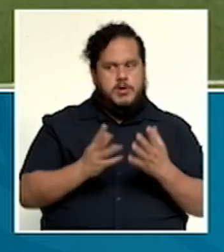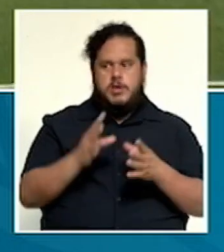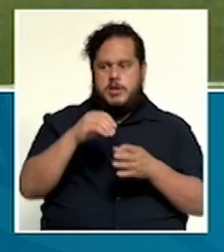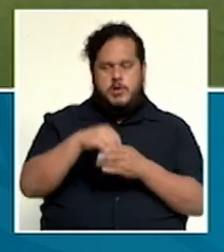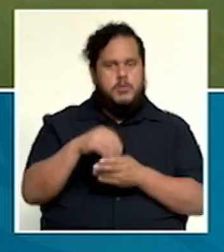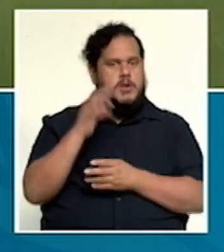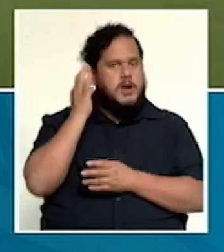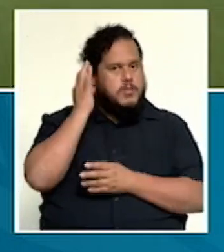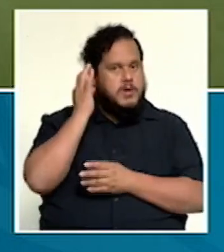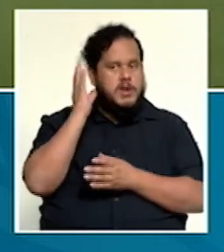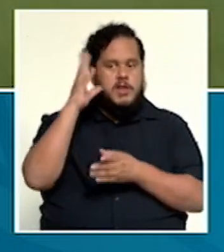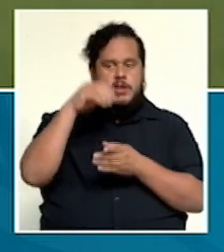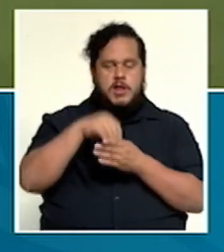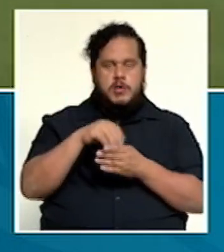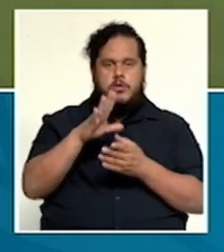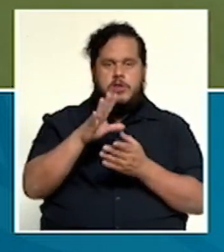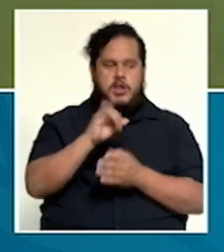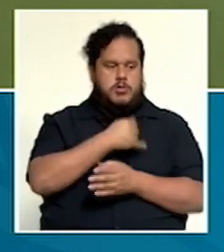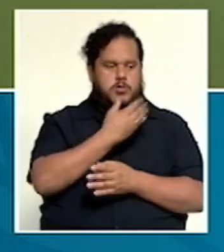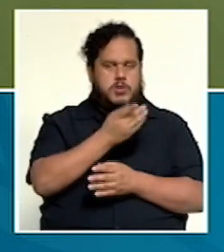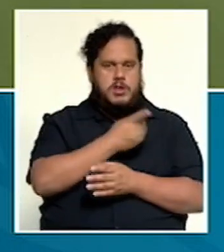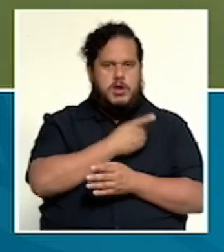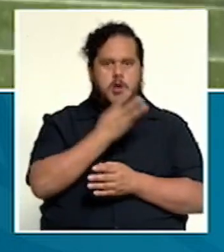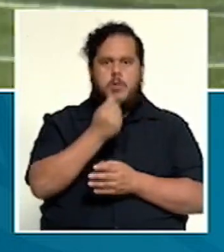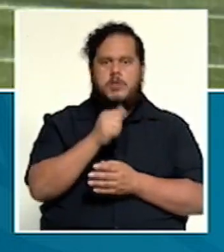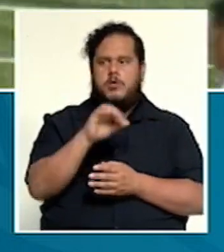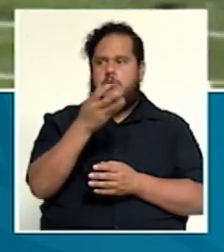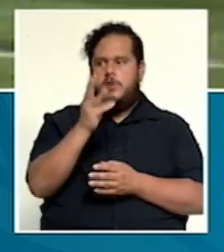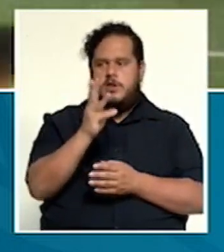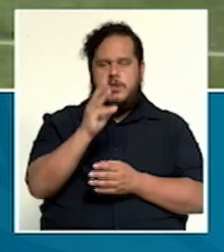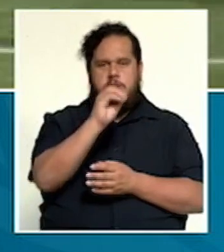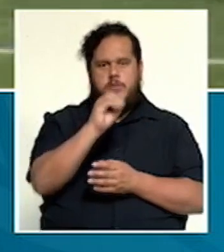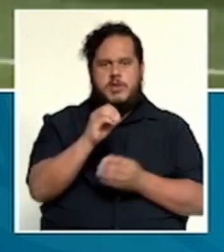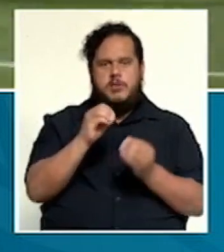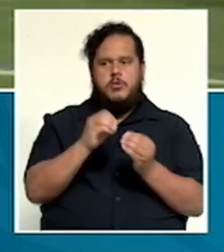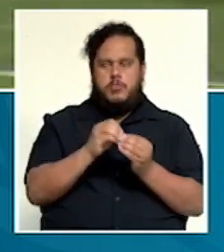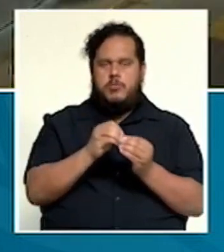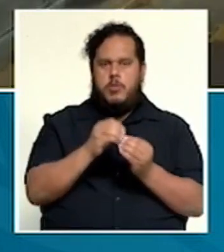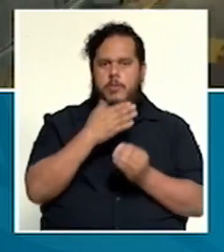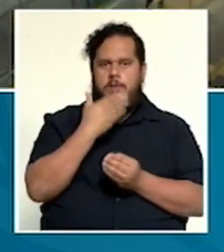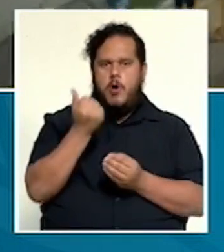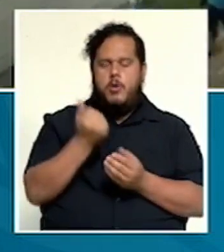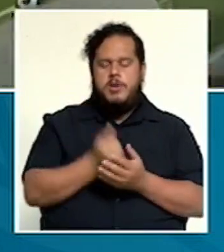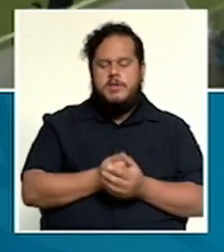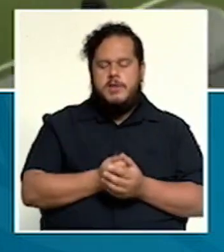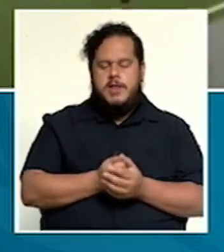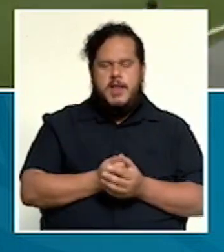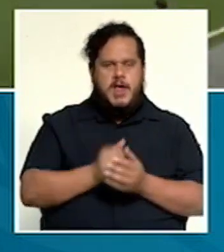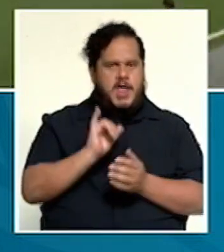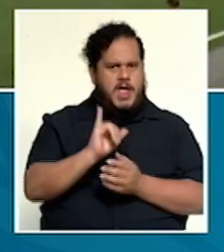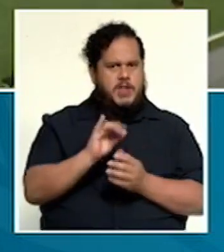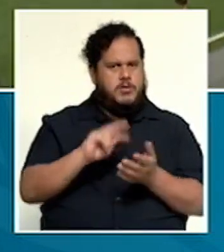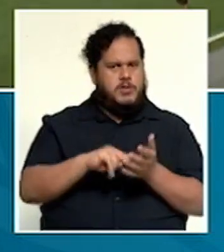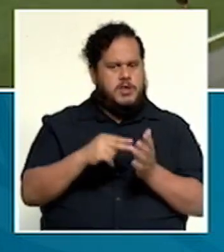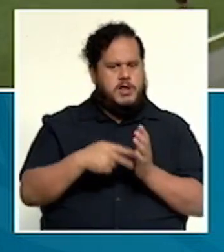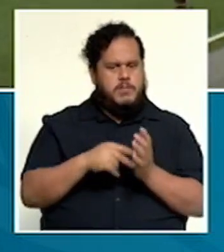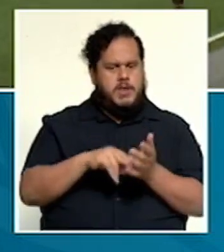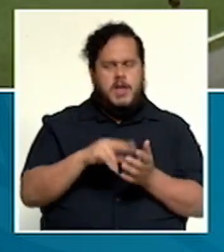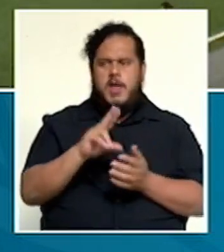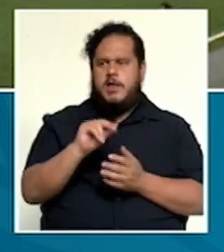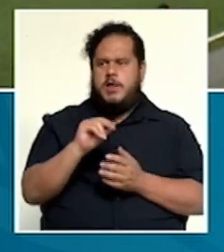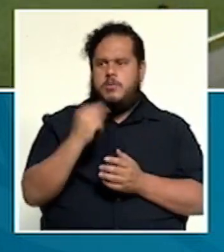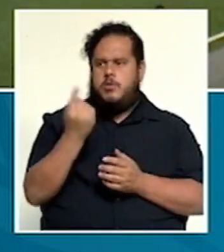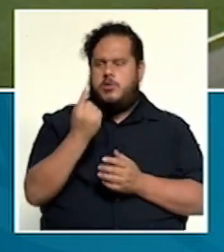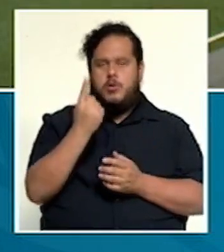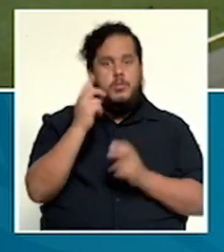a las mujeres dentro de sus juntas directivas son 16% más rentables. Y eso significa que no es solo por un